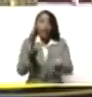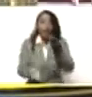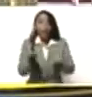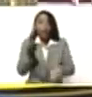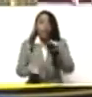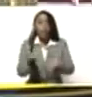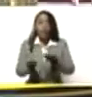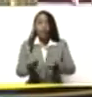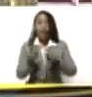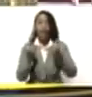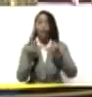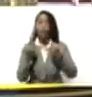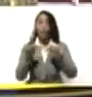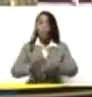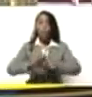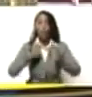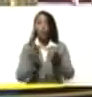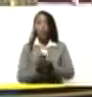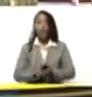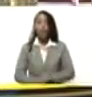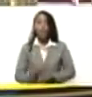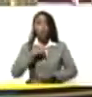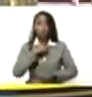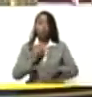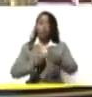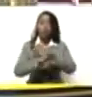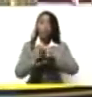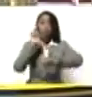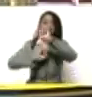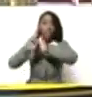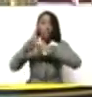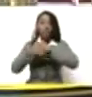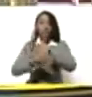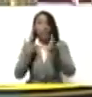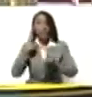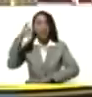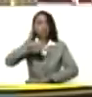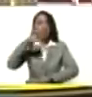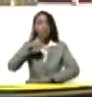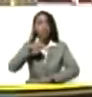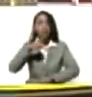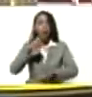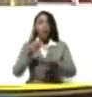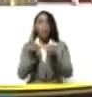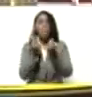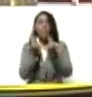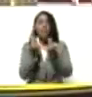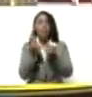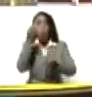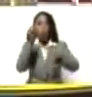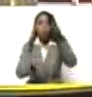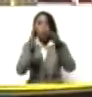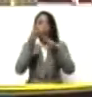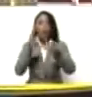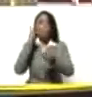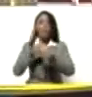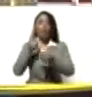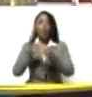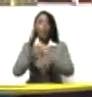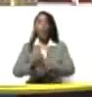de la economía mundial y hemos salido a defender la necesidad de un precio justo para el petróleo mundial